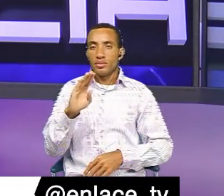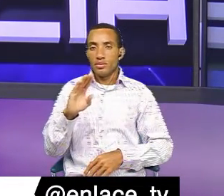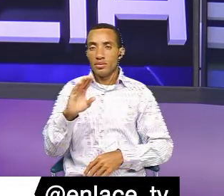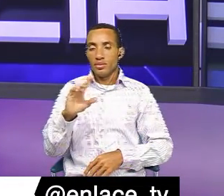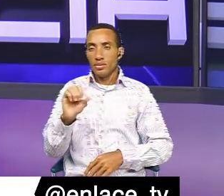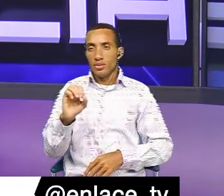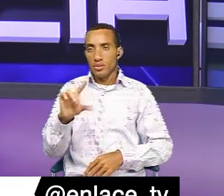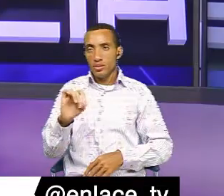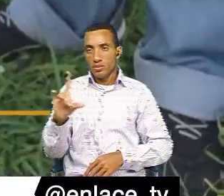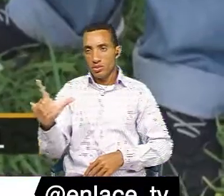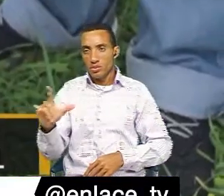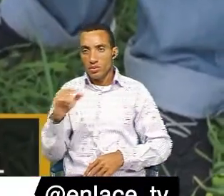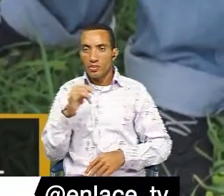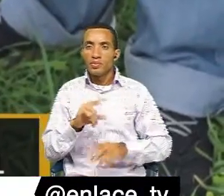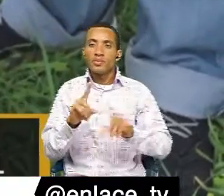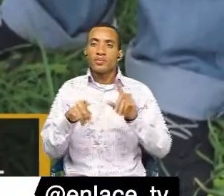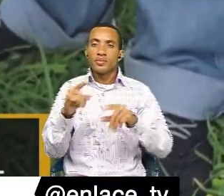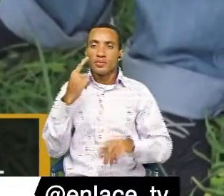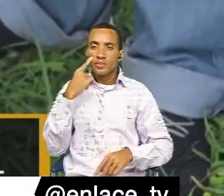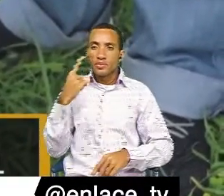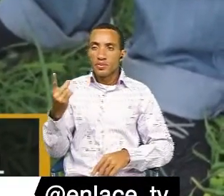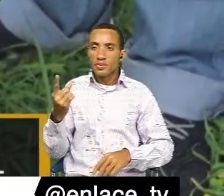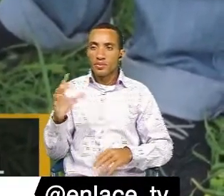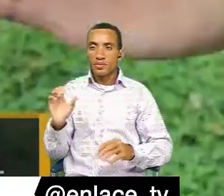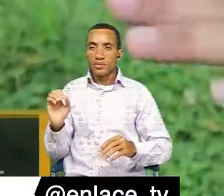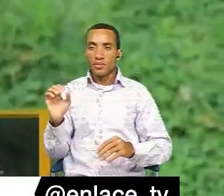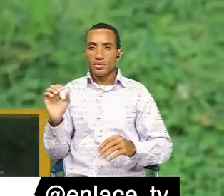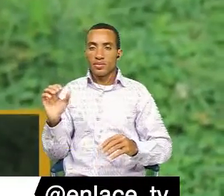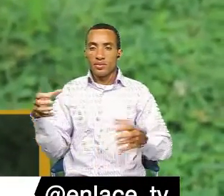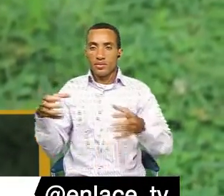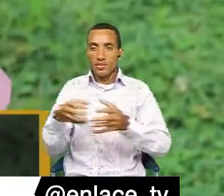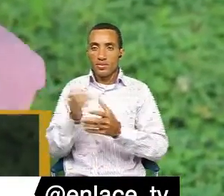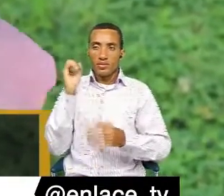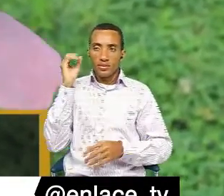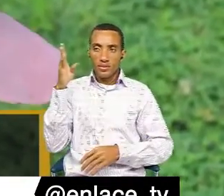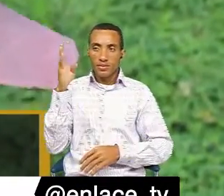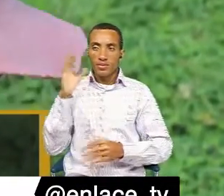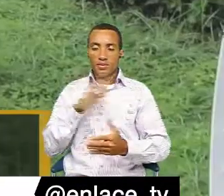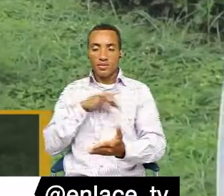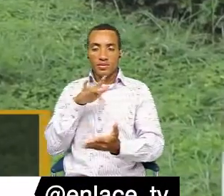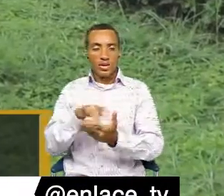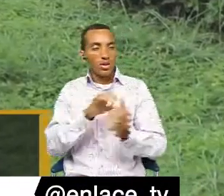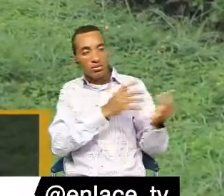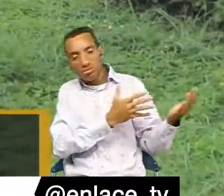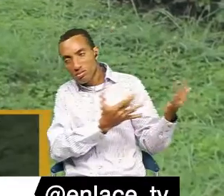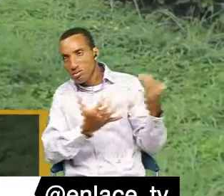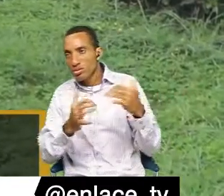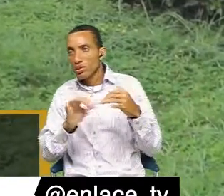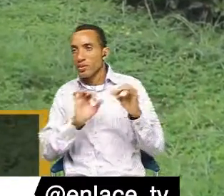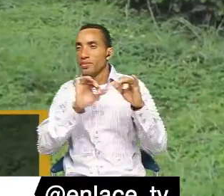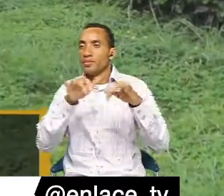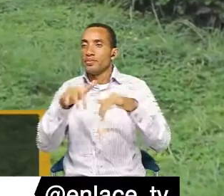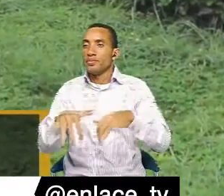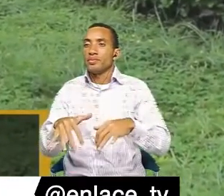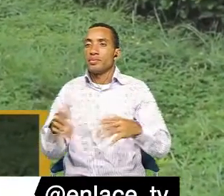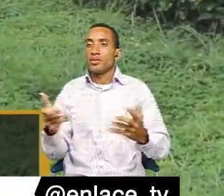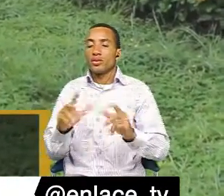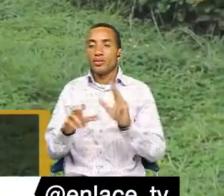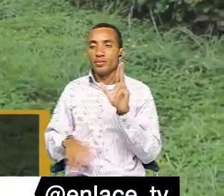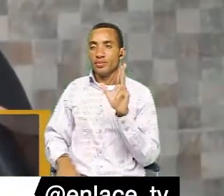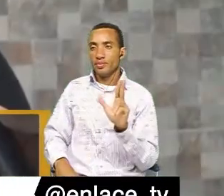días. Los integrantes del club decidieron organizar el plantón en el Parque Camilo Torres con el objetivo de defender la raza Pitbull. Donde